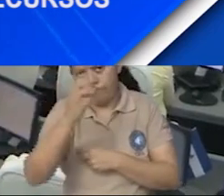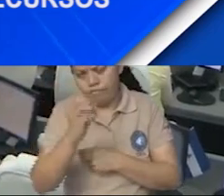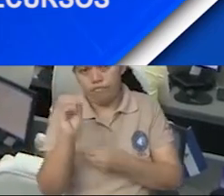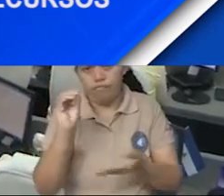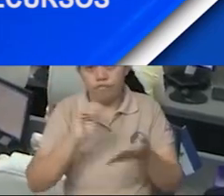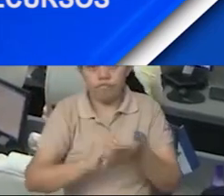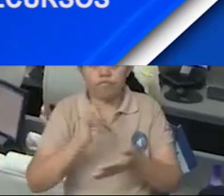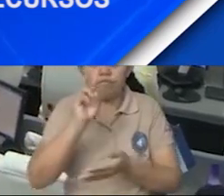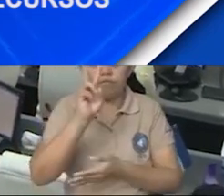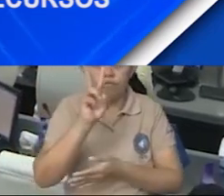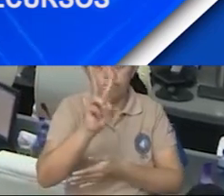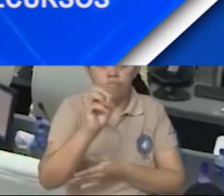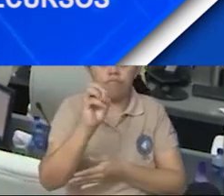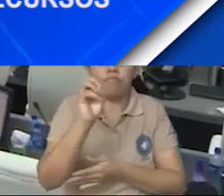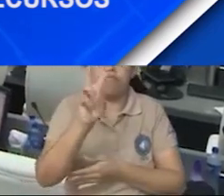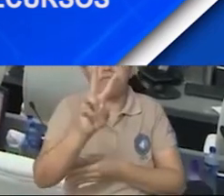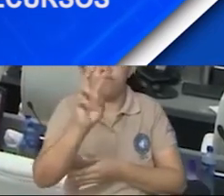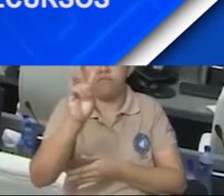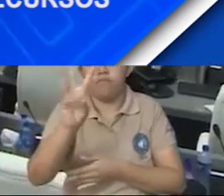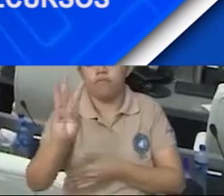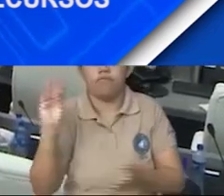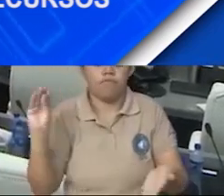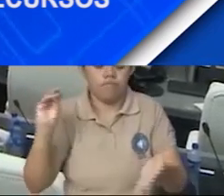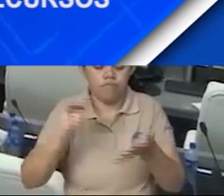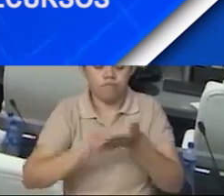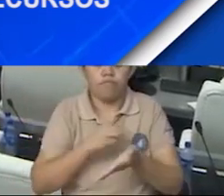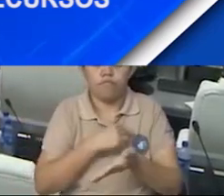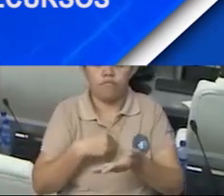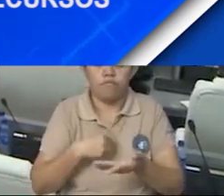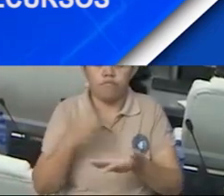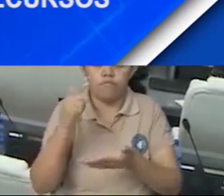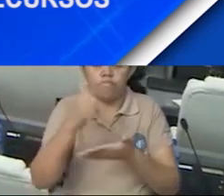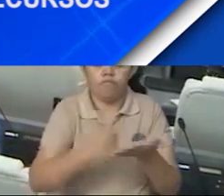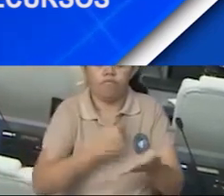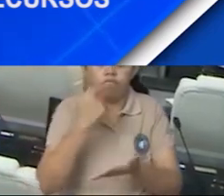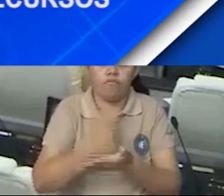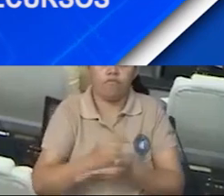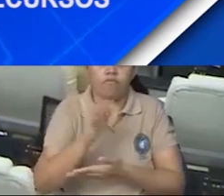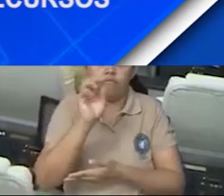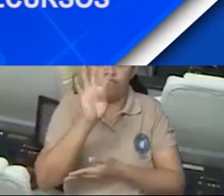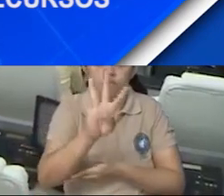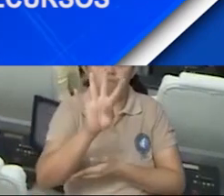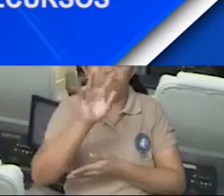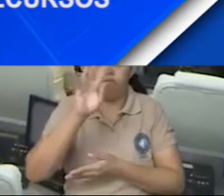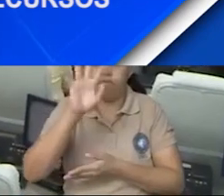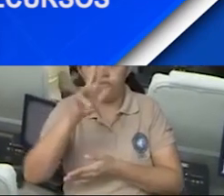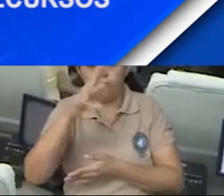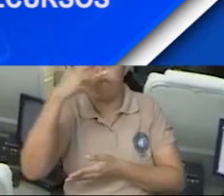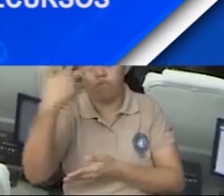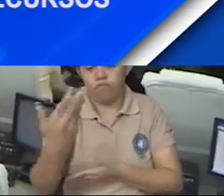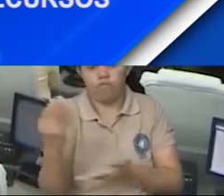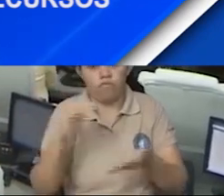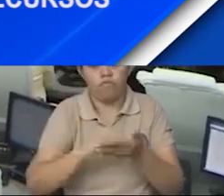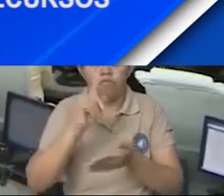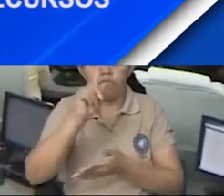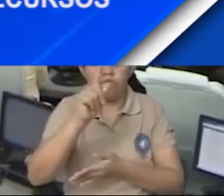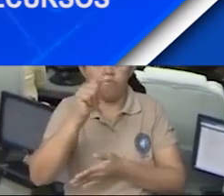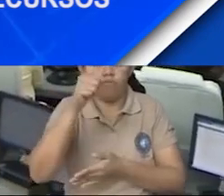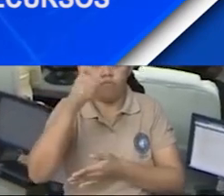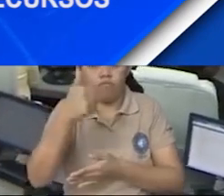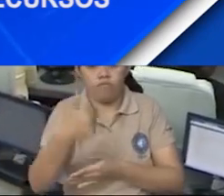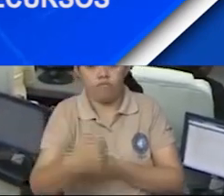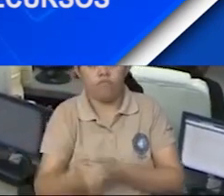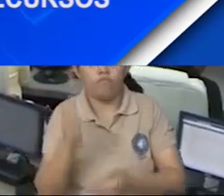recursos adoptados en la resolución número 248 de la Asociación Internacional de Fomento del